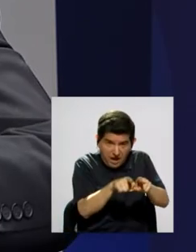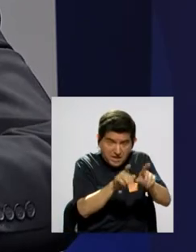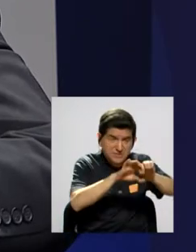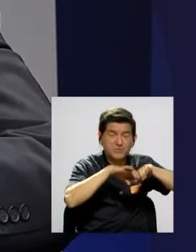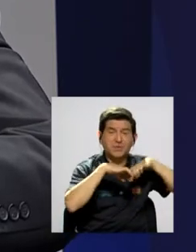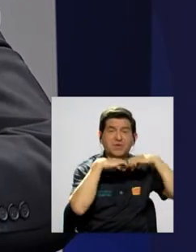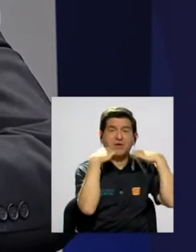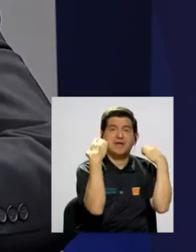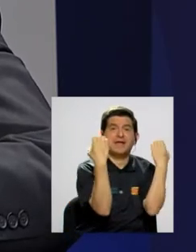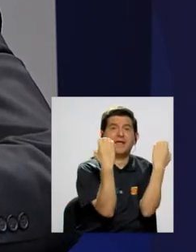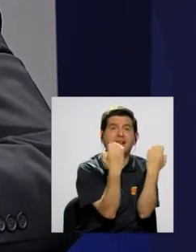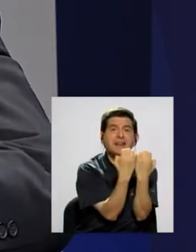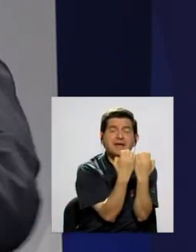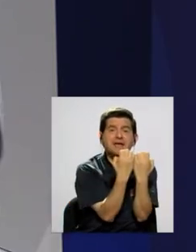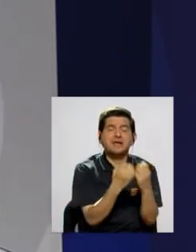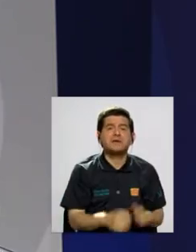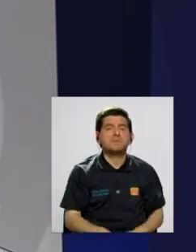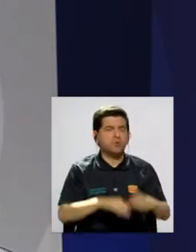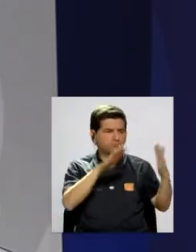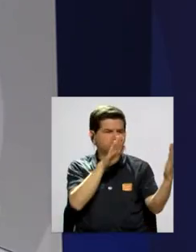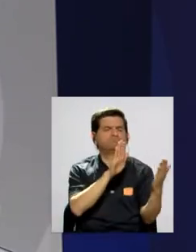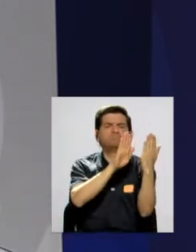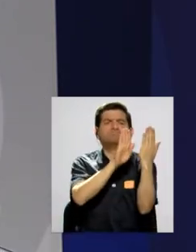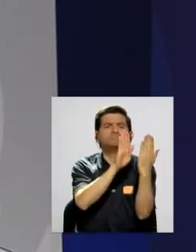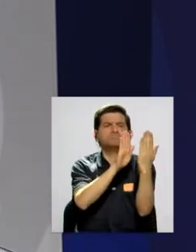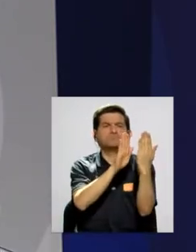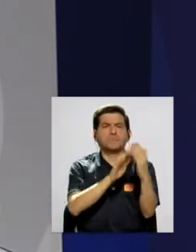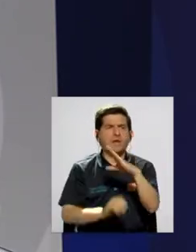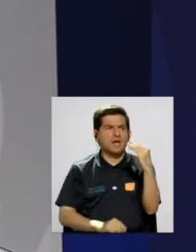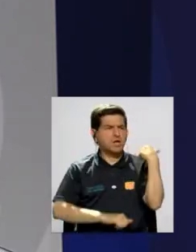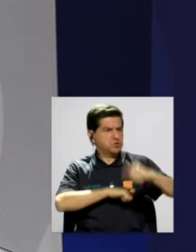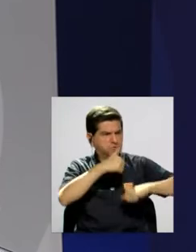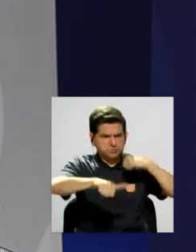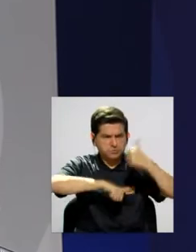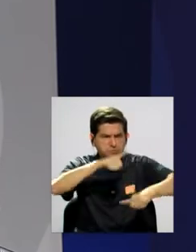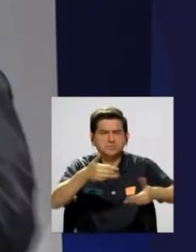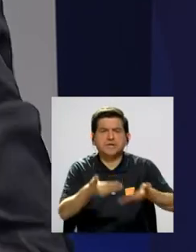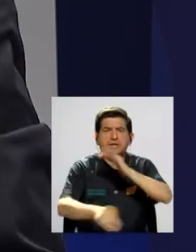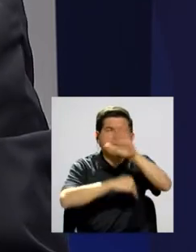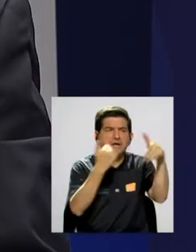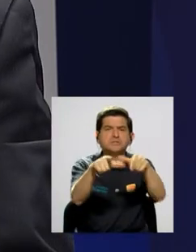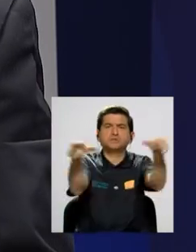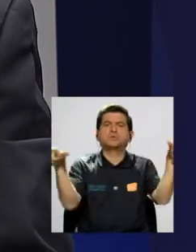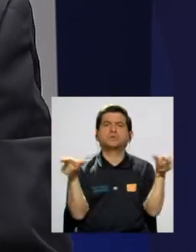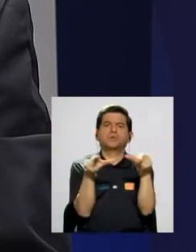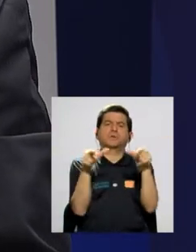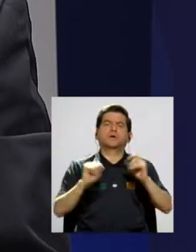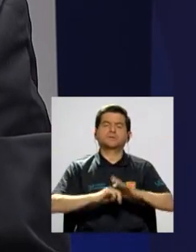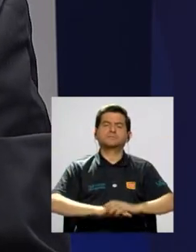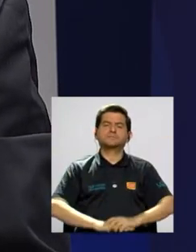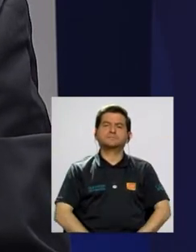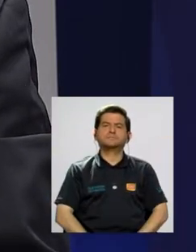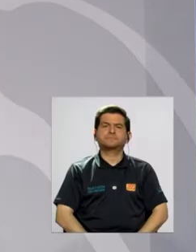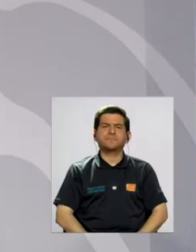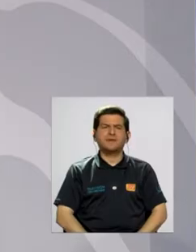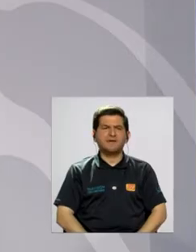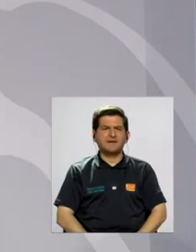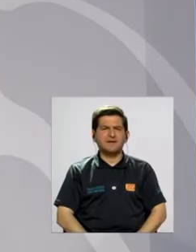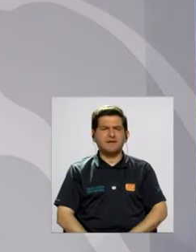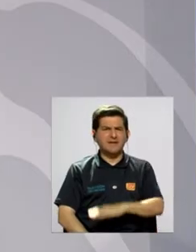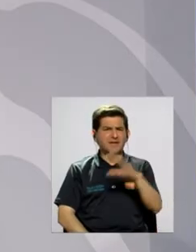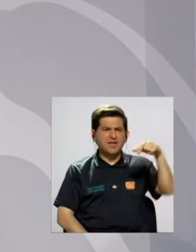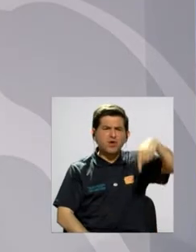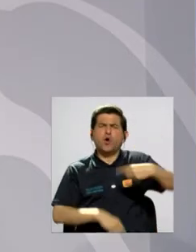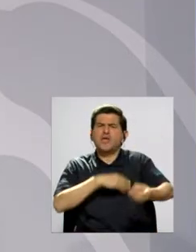equipo ha logrado ir a enfrentar y disputar prácticamente todos los territorios. ¿Qué tenemos que hacer en el país